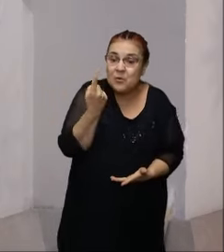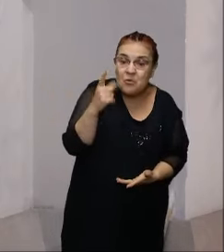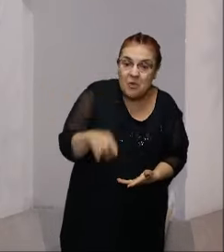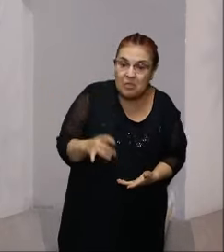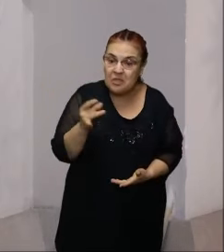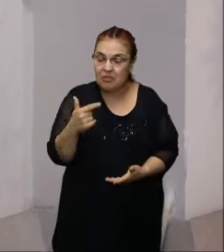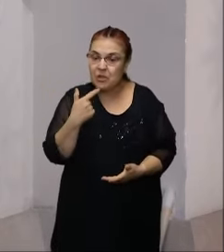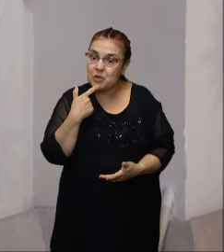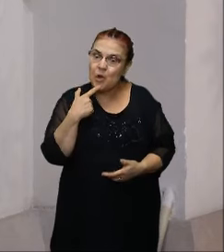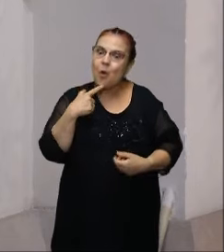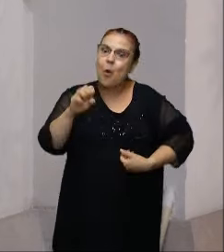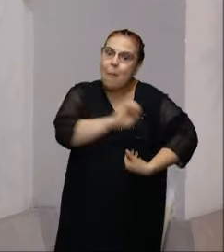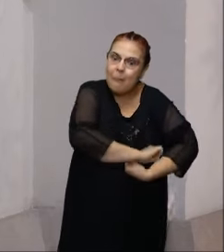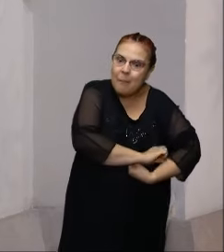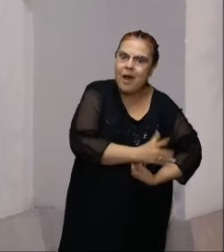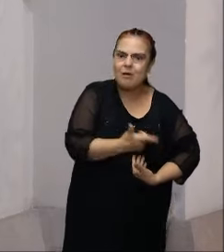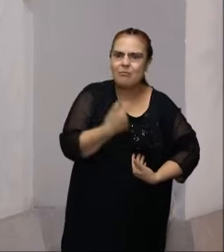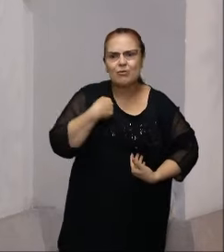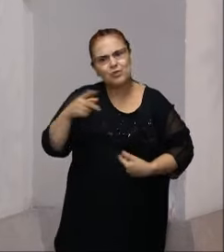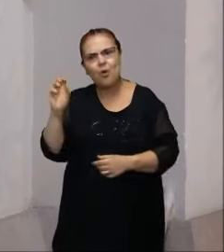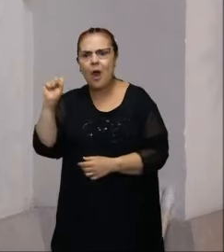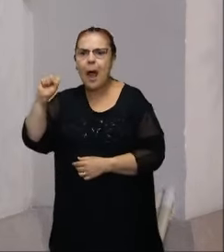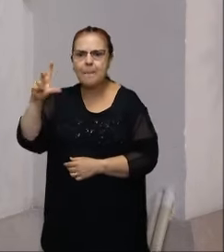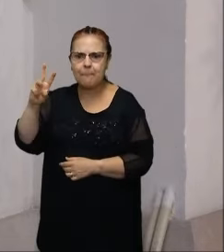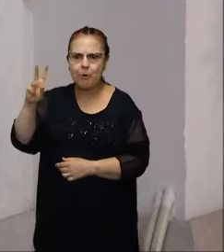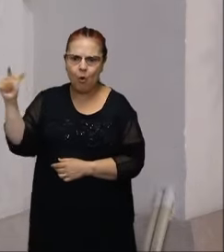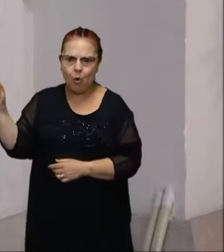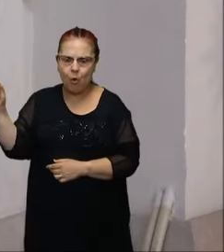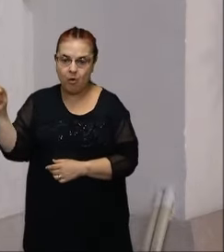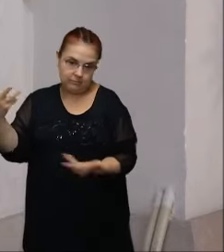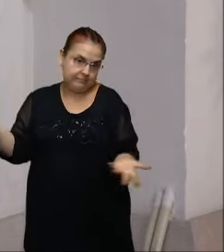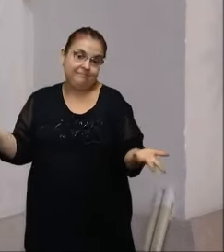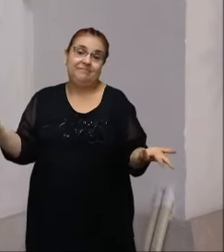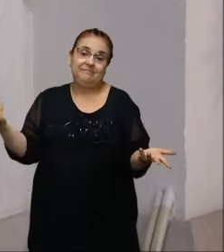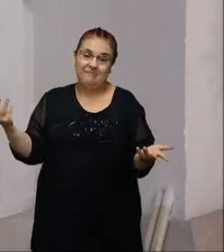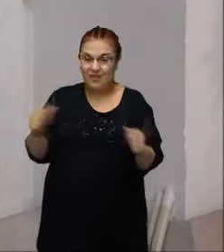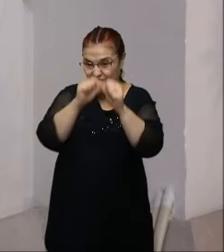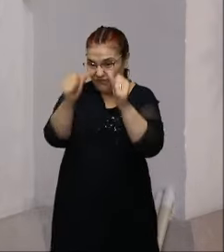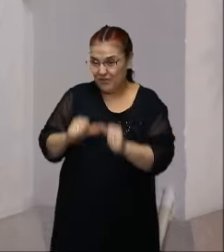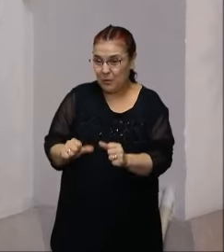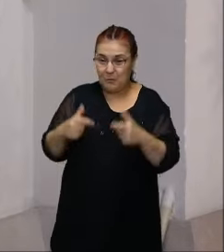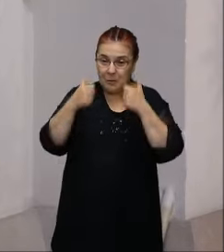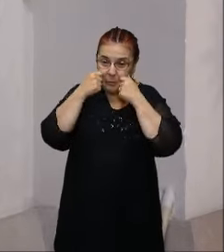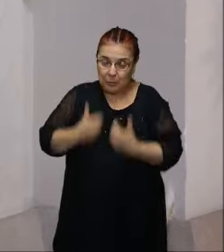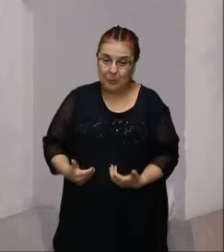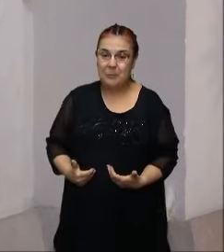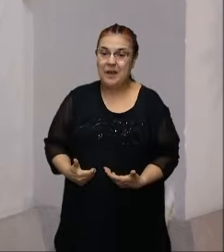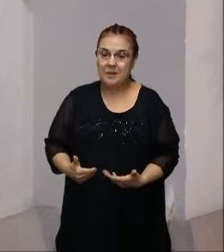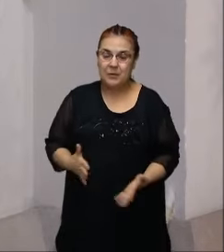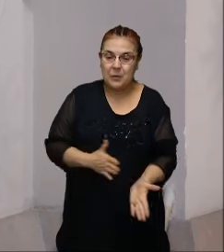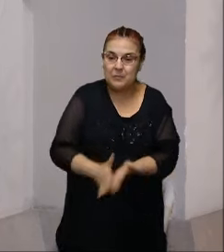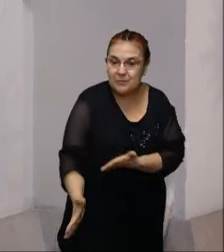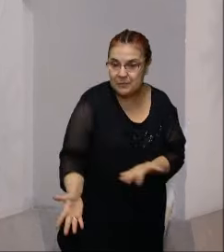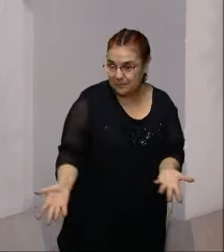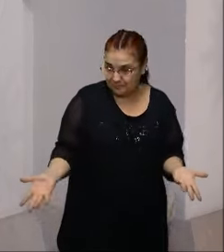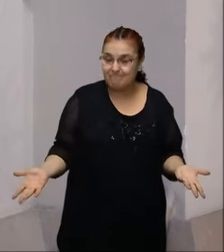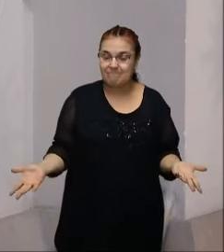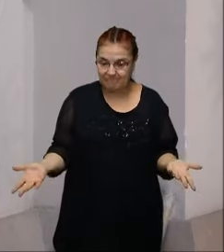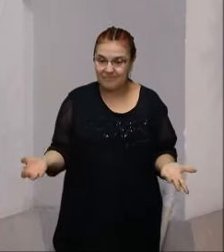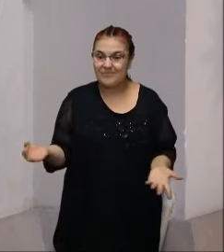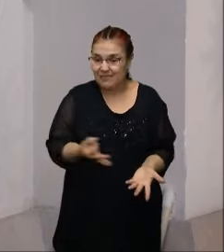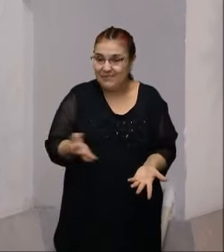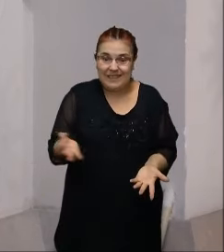de Pablo, y otro, yo de Apolo, ¿no os comportáis al modo humano? En definitiva,